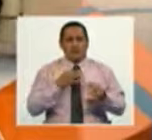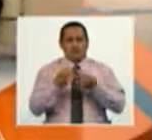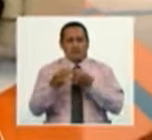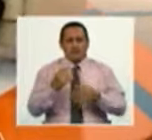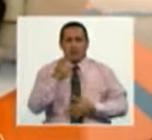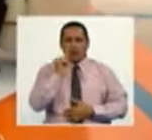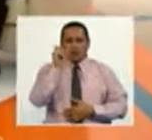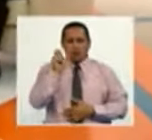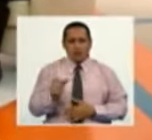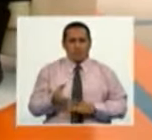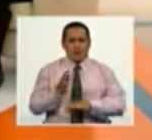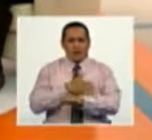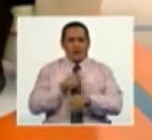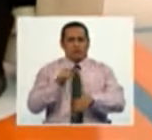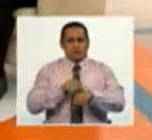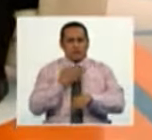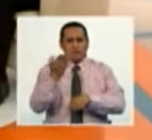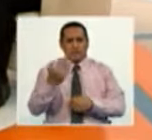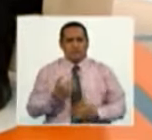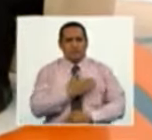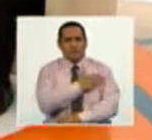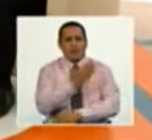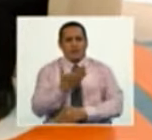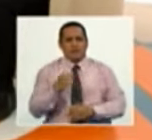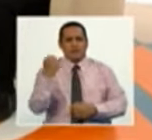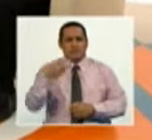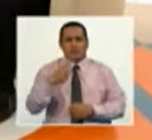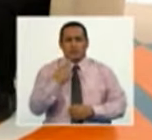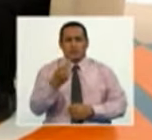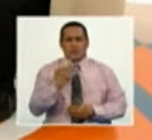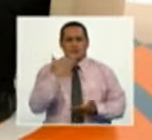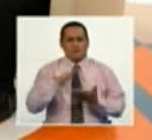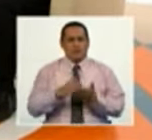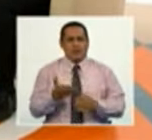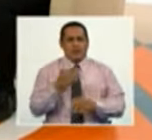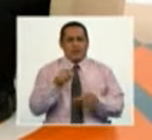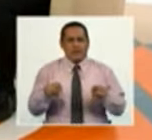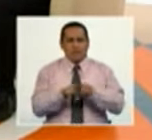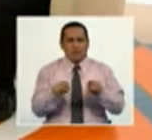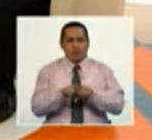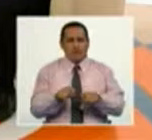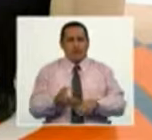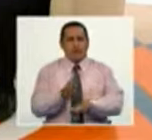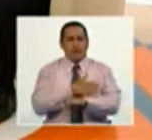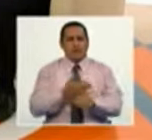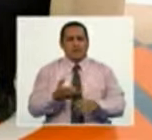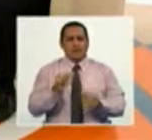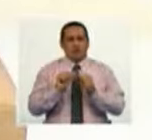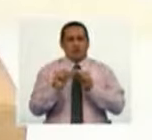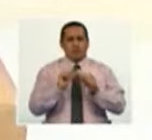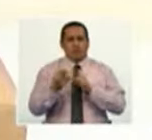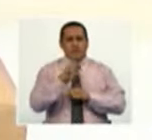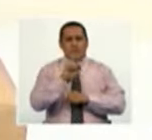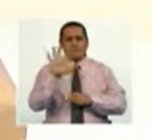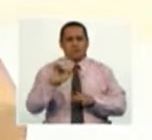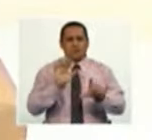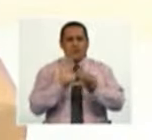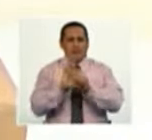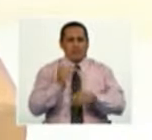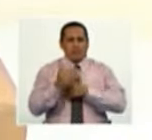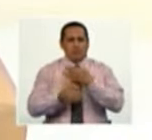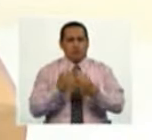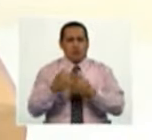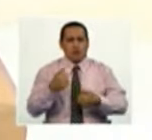oiga, señor, los plazos estaban a su favor. Y en segundo lugar, las faltas eran similares a las que están en el artículo 25 de la Ley